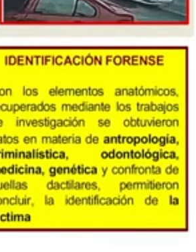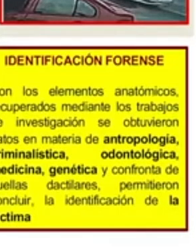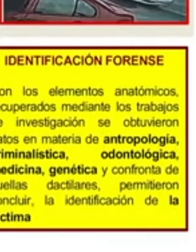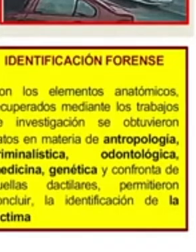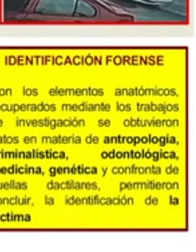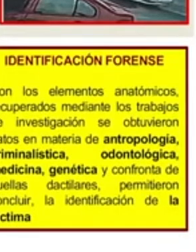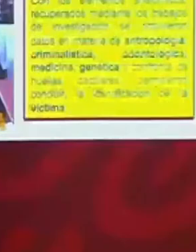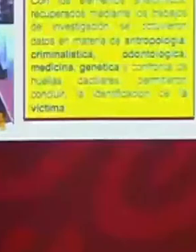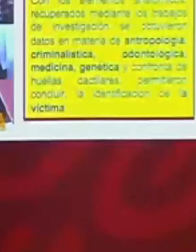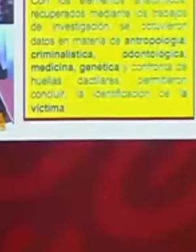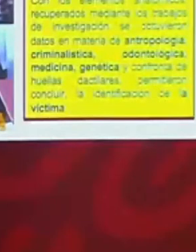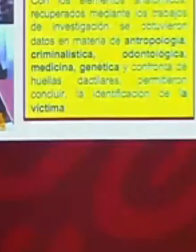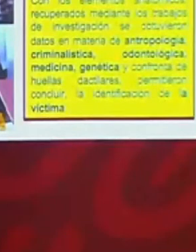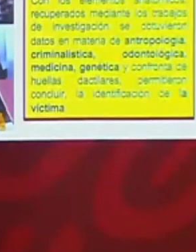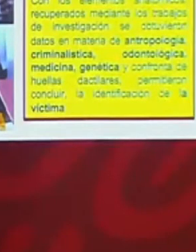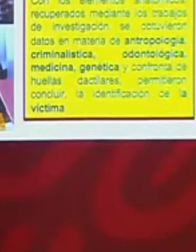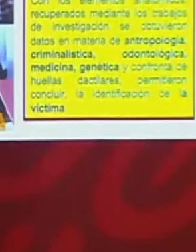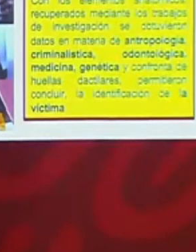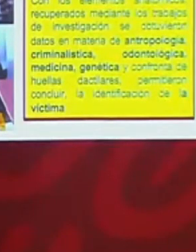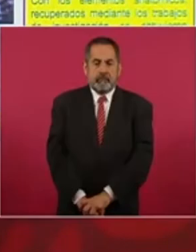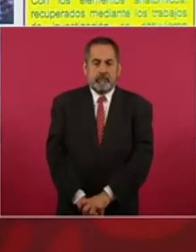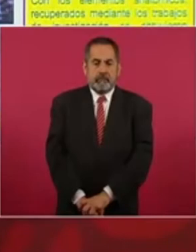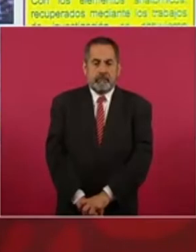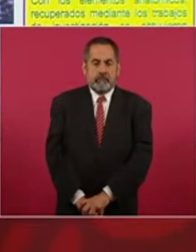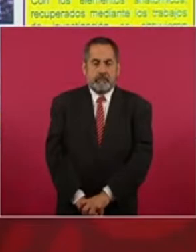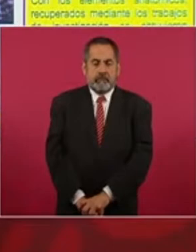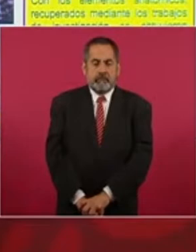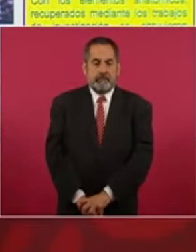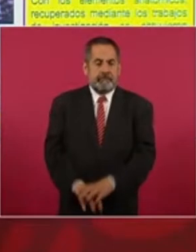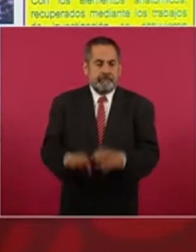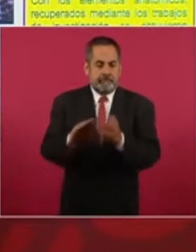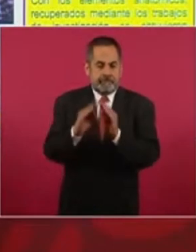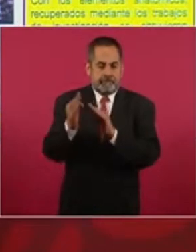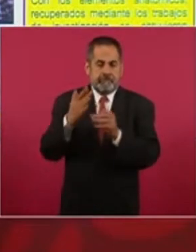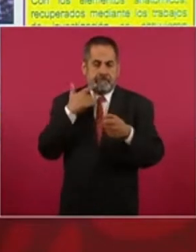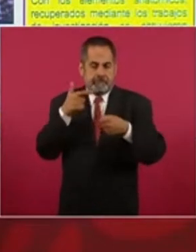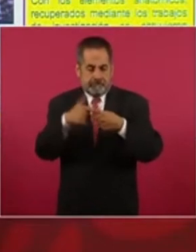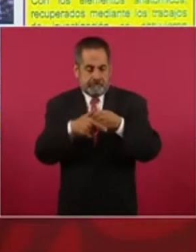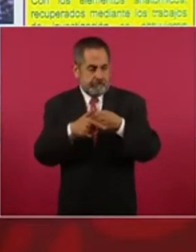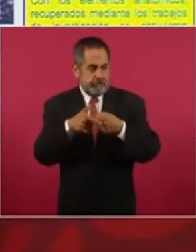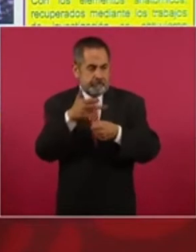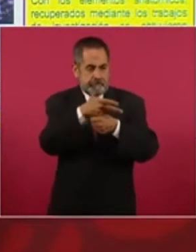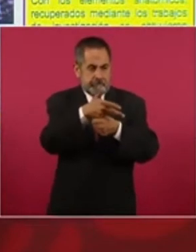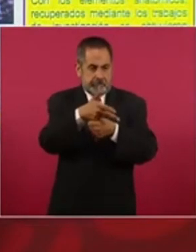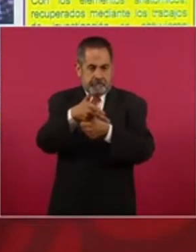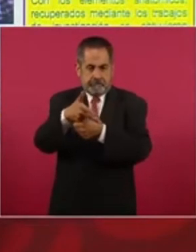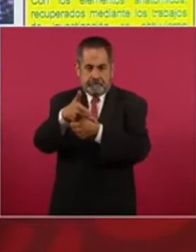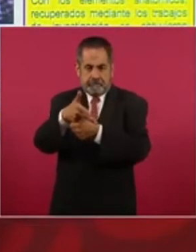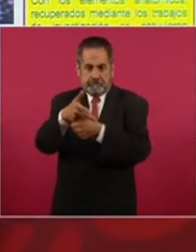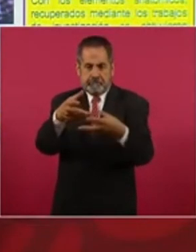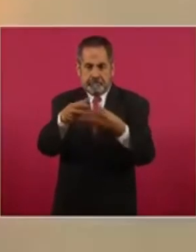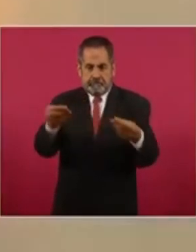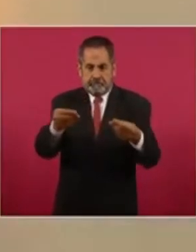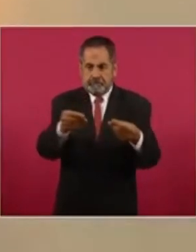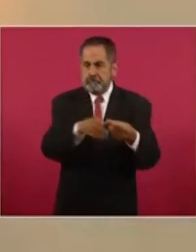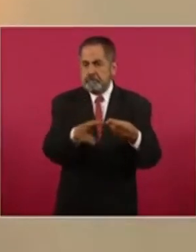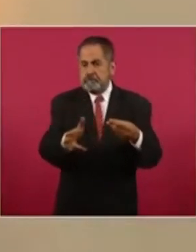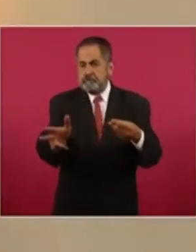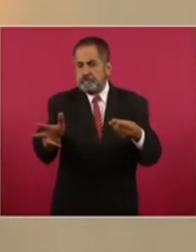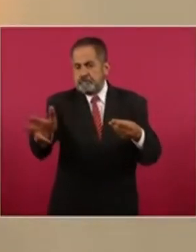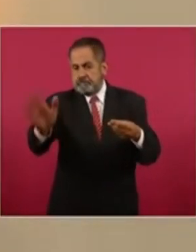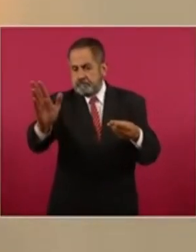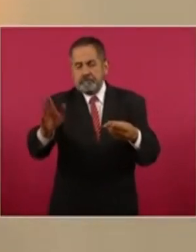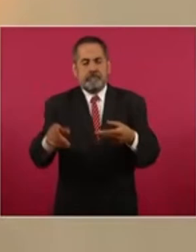a la altura de la gasolinera Tres Caminos. Hasta aquí las imágenes de las investigaciones realizadas